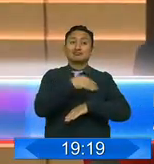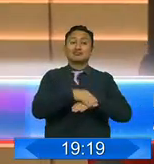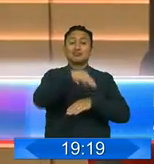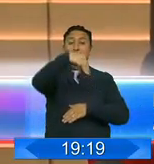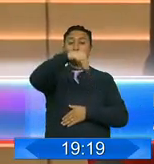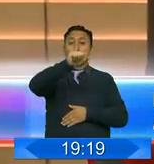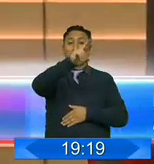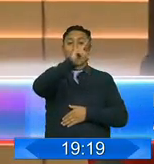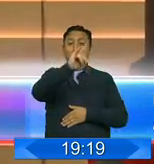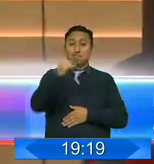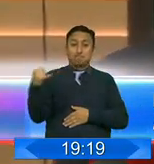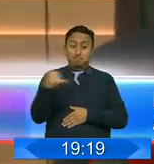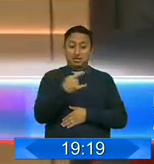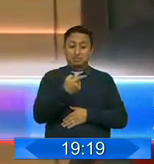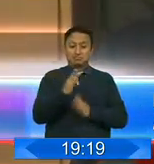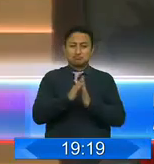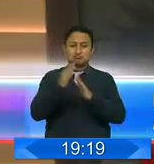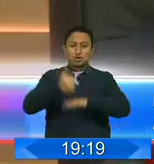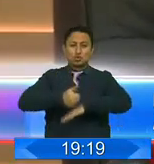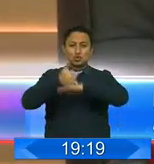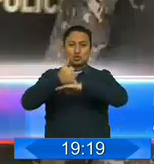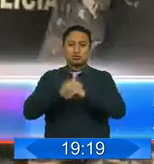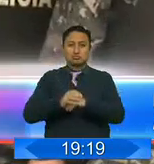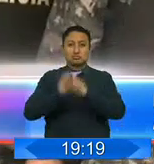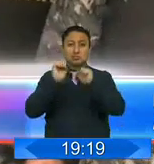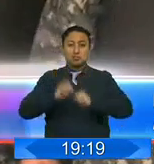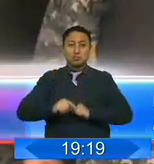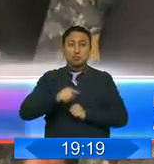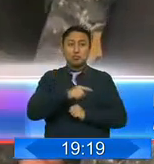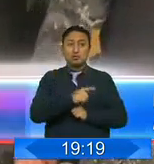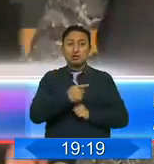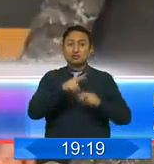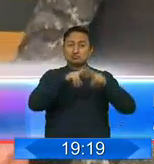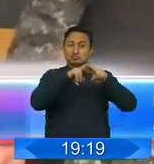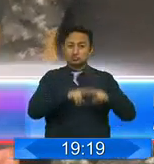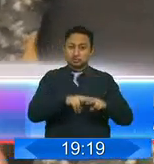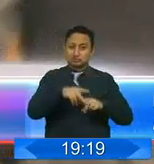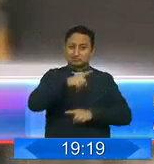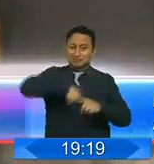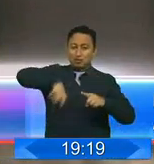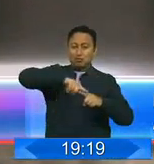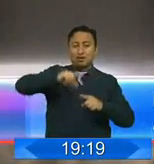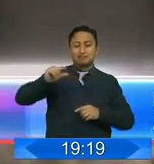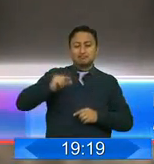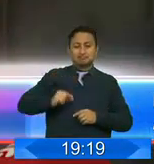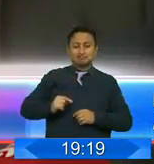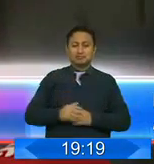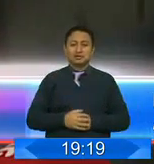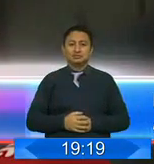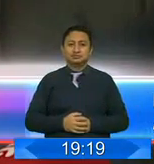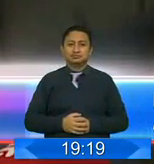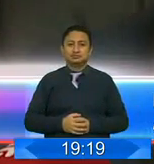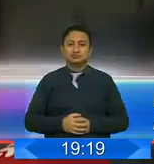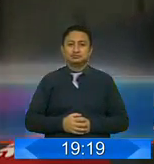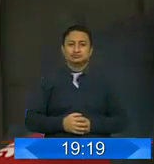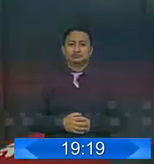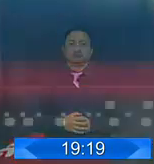Marta hace un llamado a las autoridades para que se revise el caso. Los detalles en breves minutos.